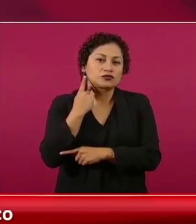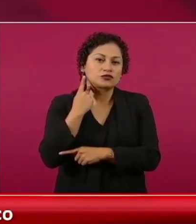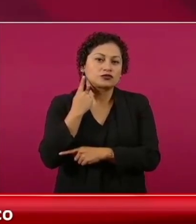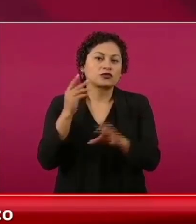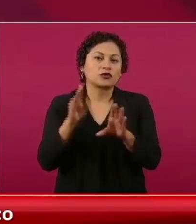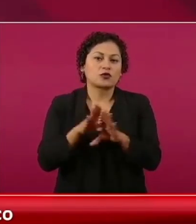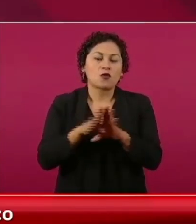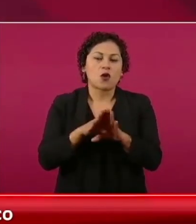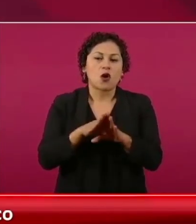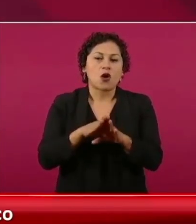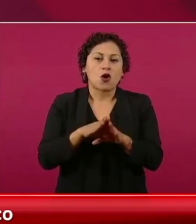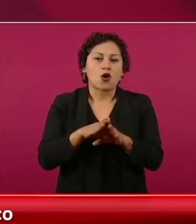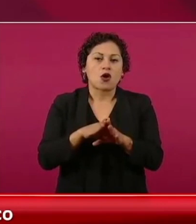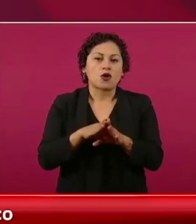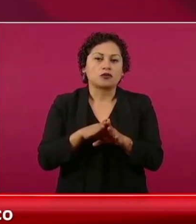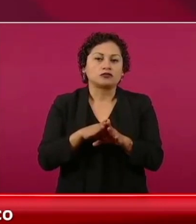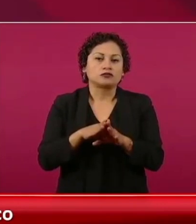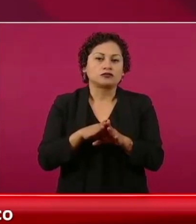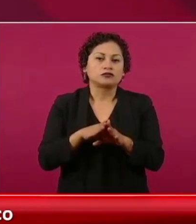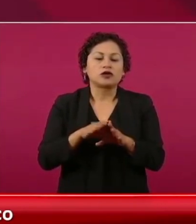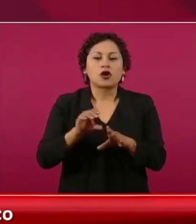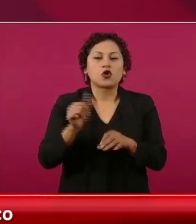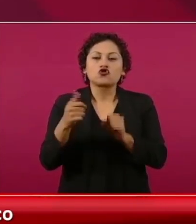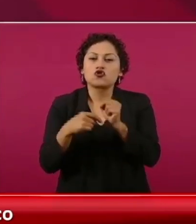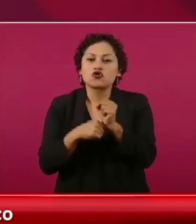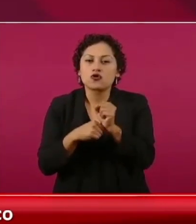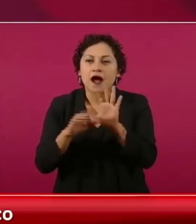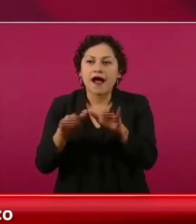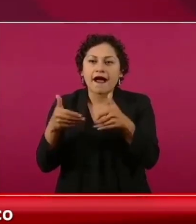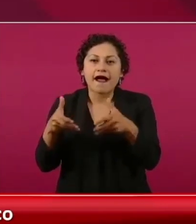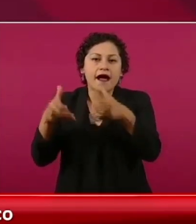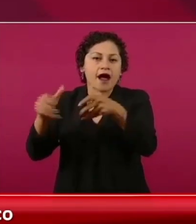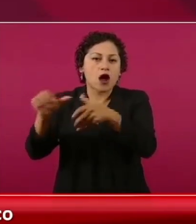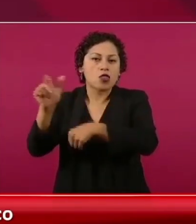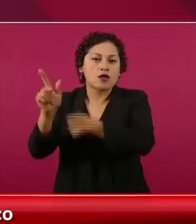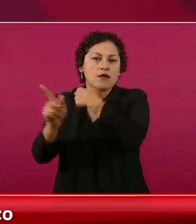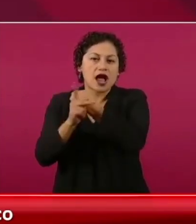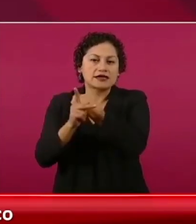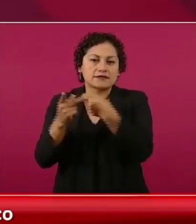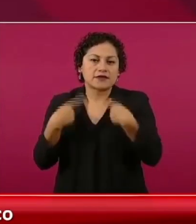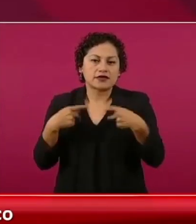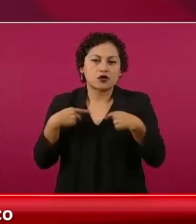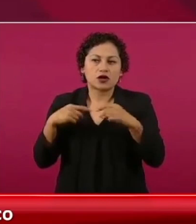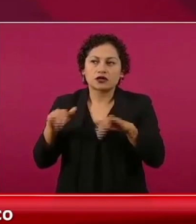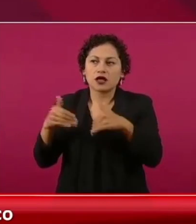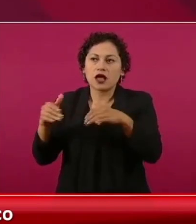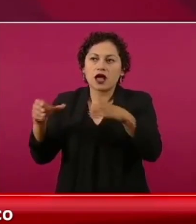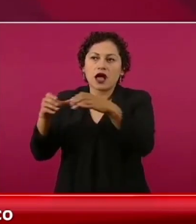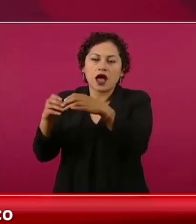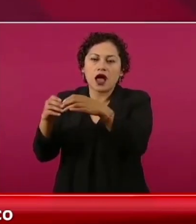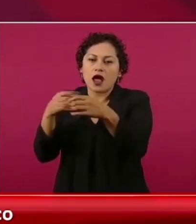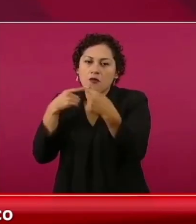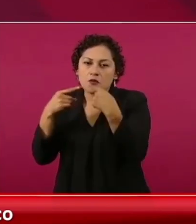extranjero, se van allá y se reúnen los magnates y allá decidan quién va a ser candidato.